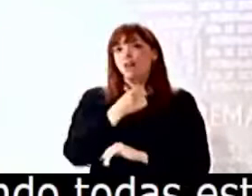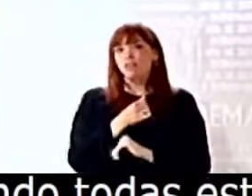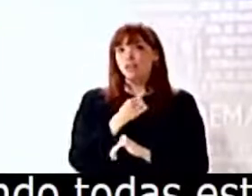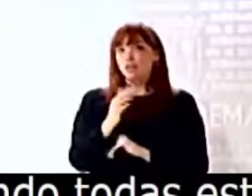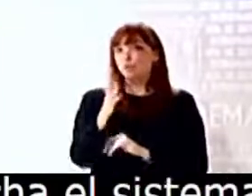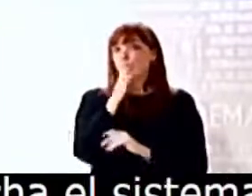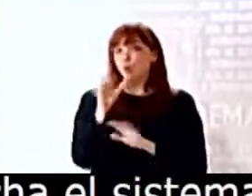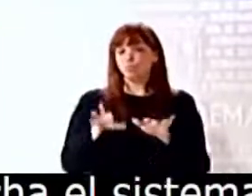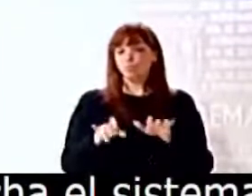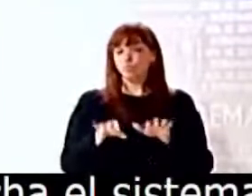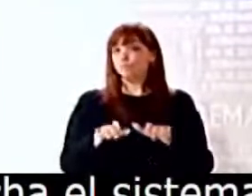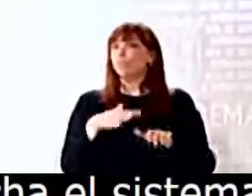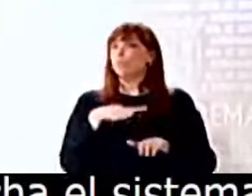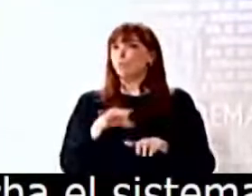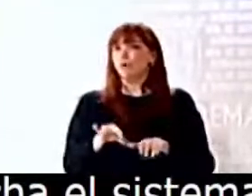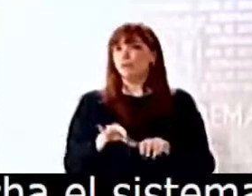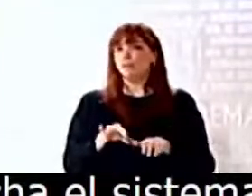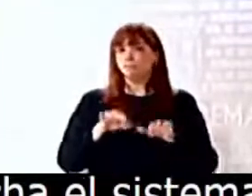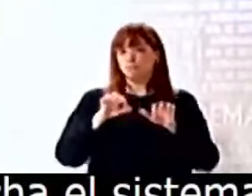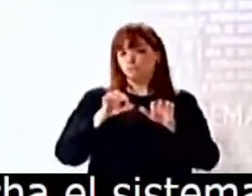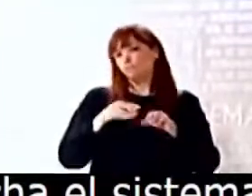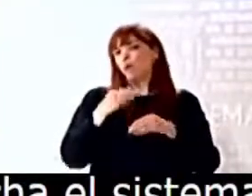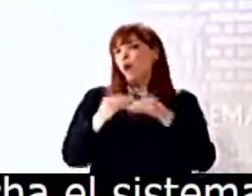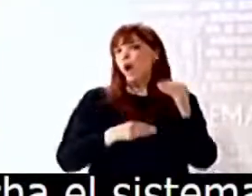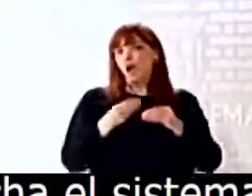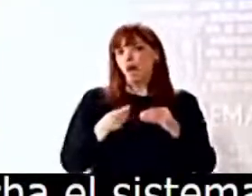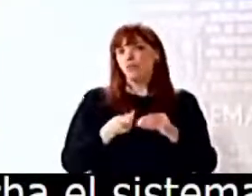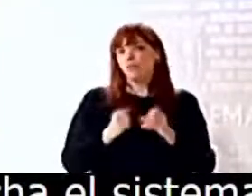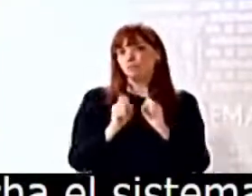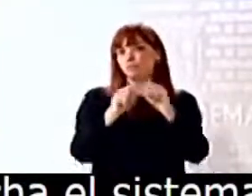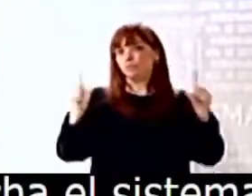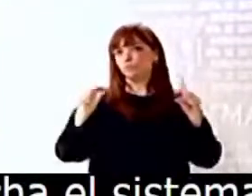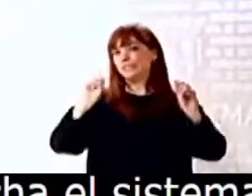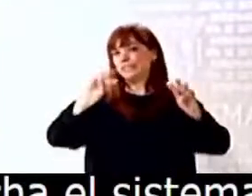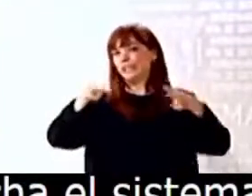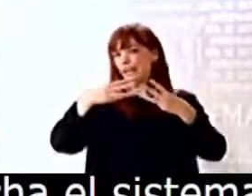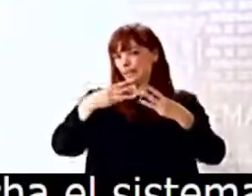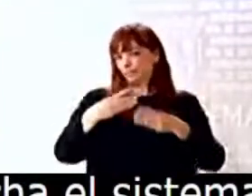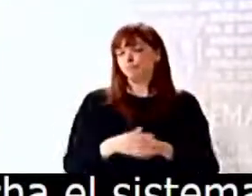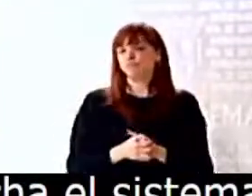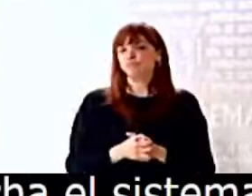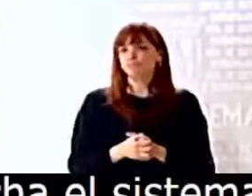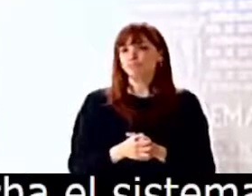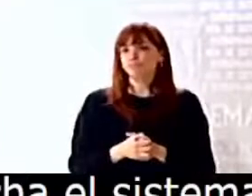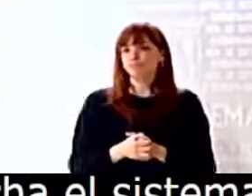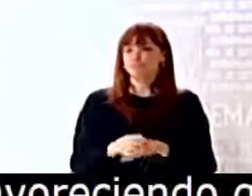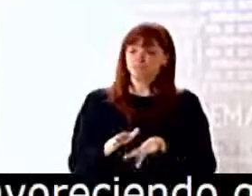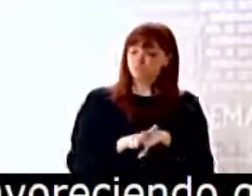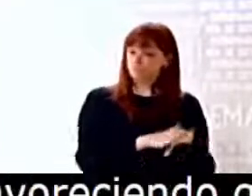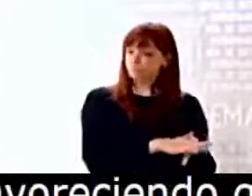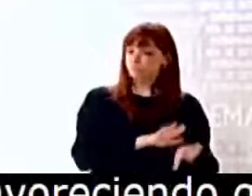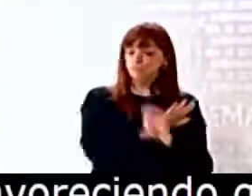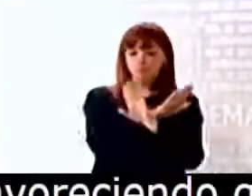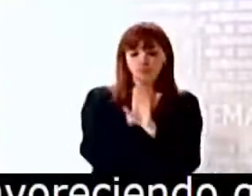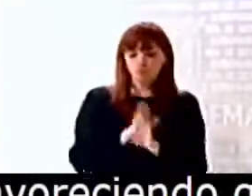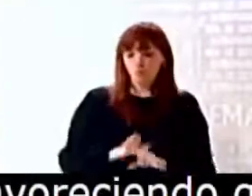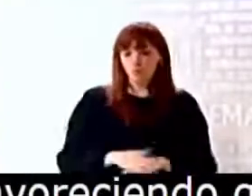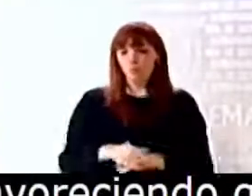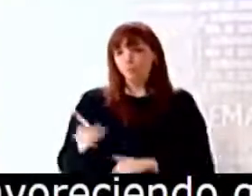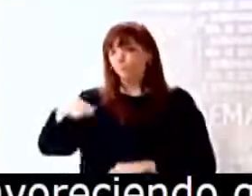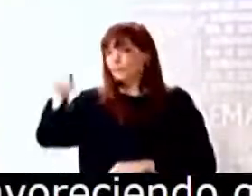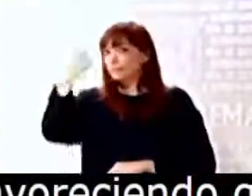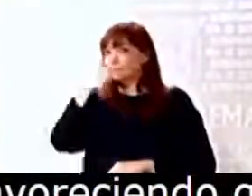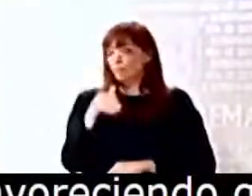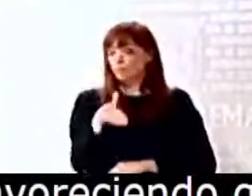telemáticamente se puedan realizar esas solicitudes. Por último, como bien saben,